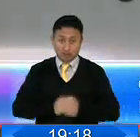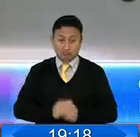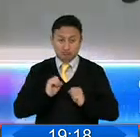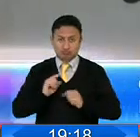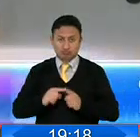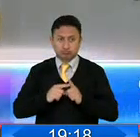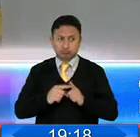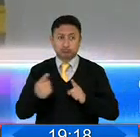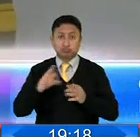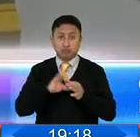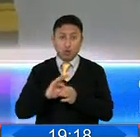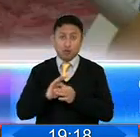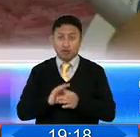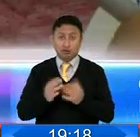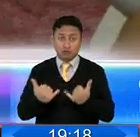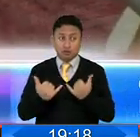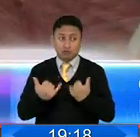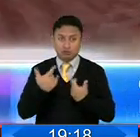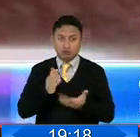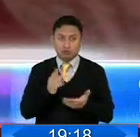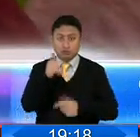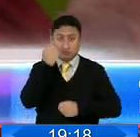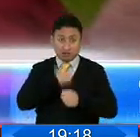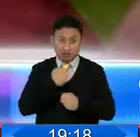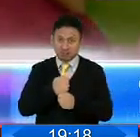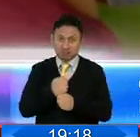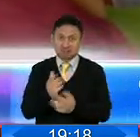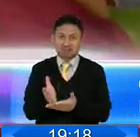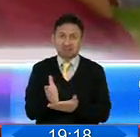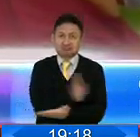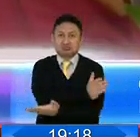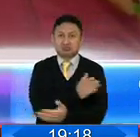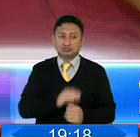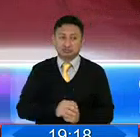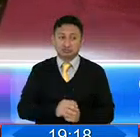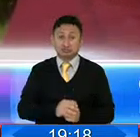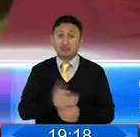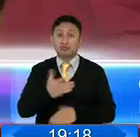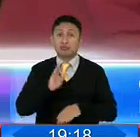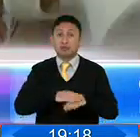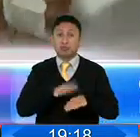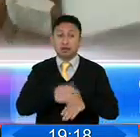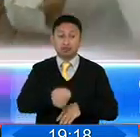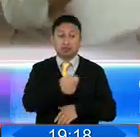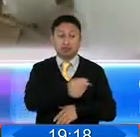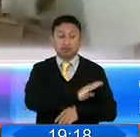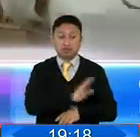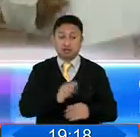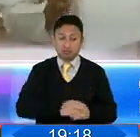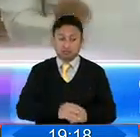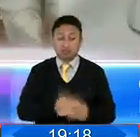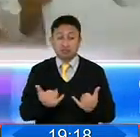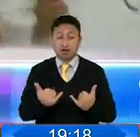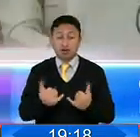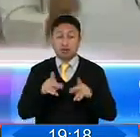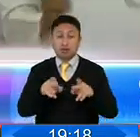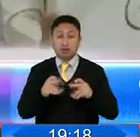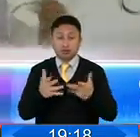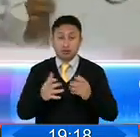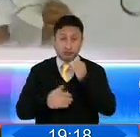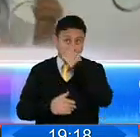indicar que algunos de sus compañeros han sido separados y solo han recibido una notificación, que no hay partidas